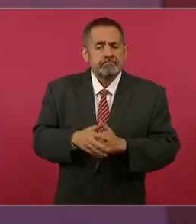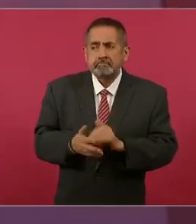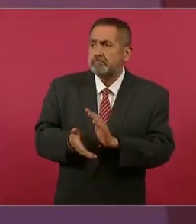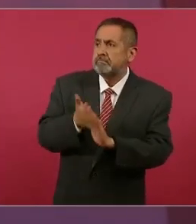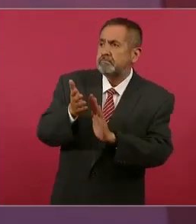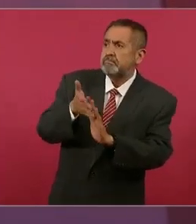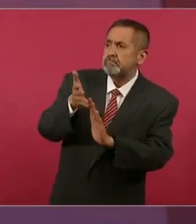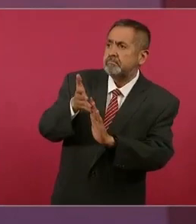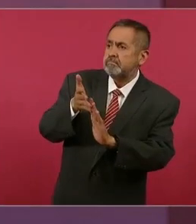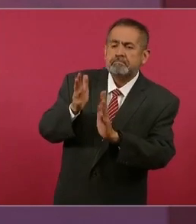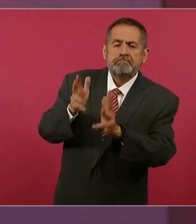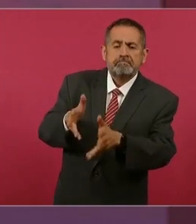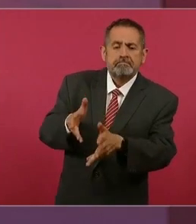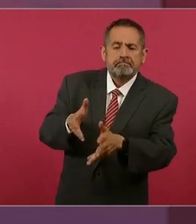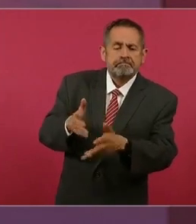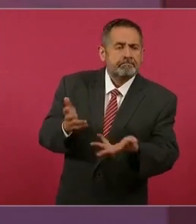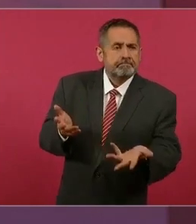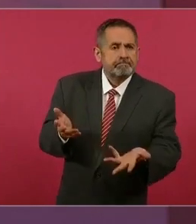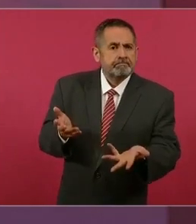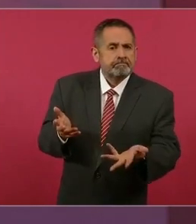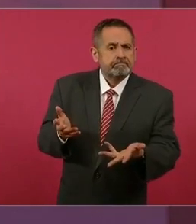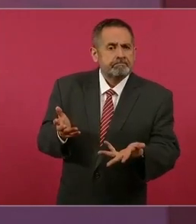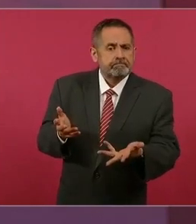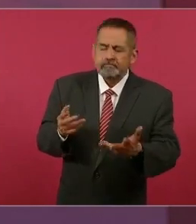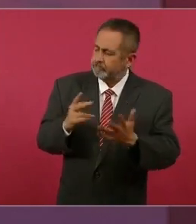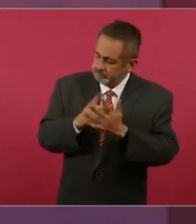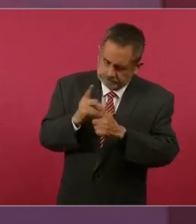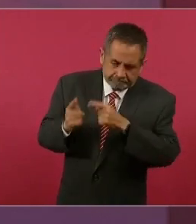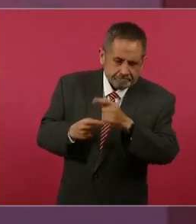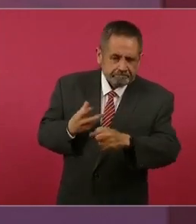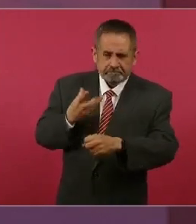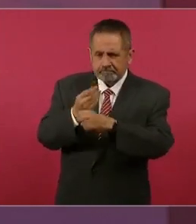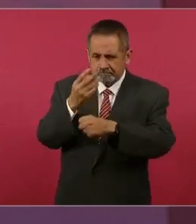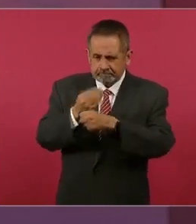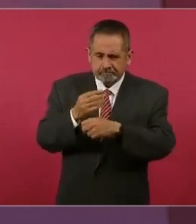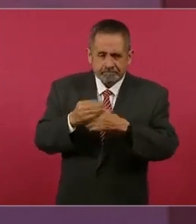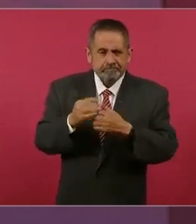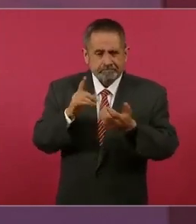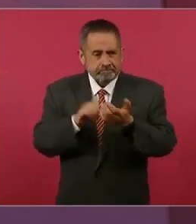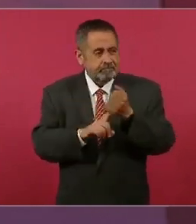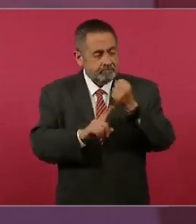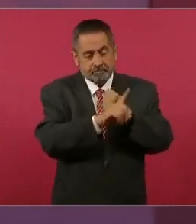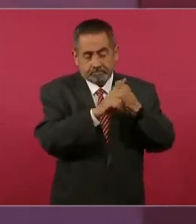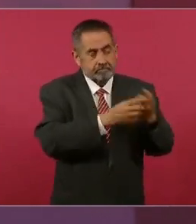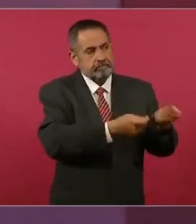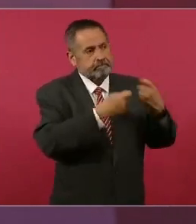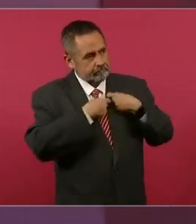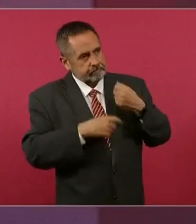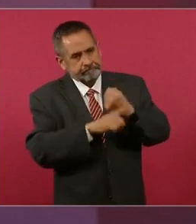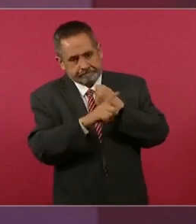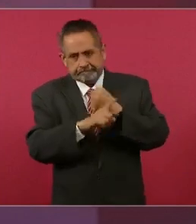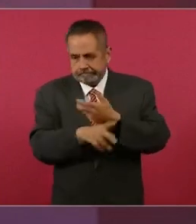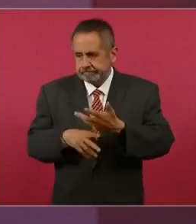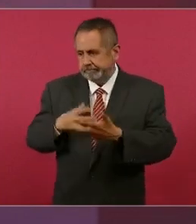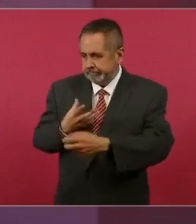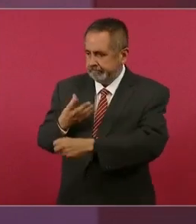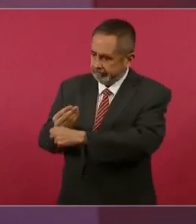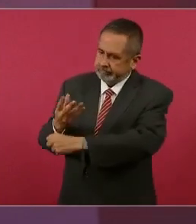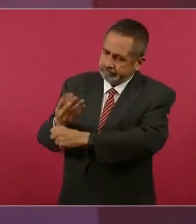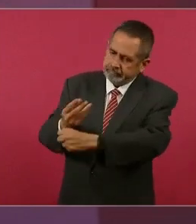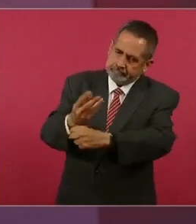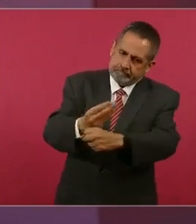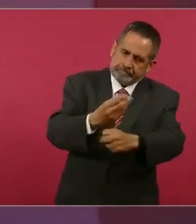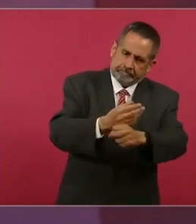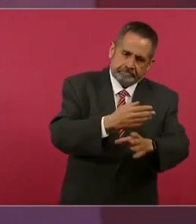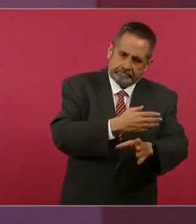la pararon y la reiniciamos, o sea, un problema, pues, nos dejaron un problema. Nos hemos dedicado